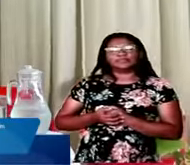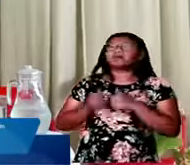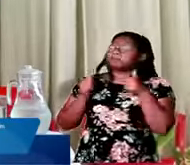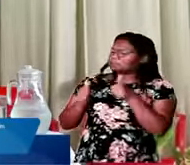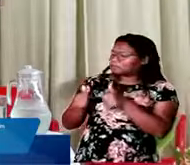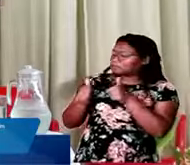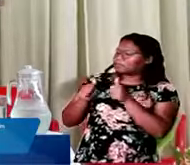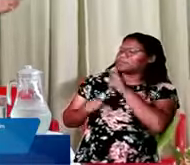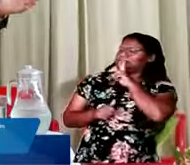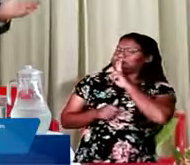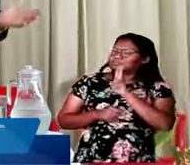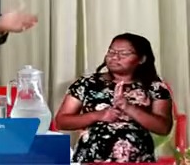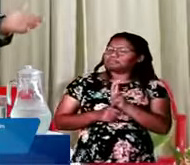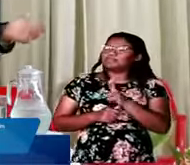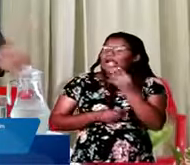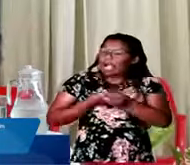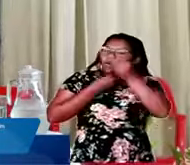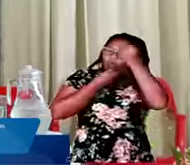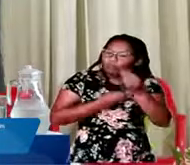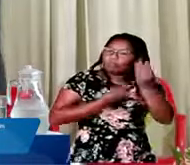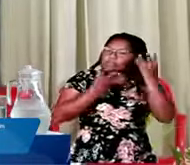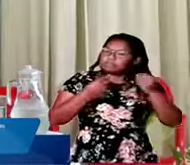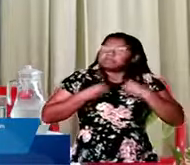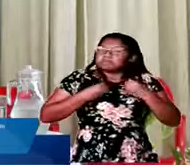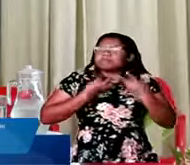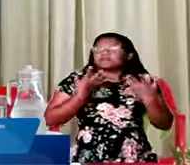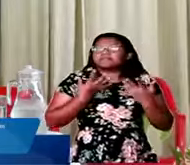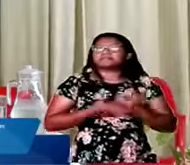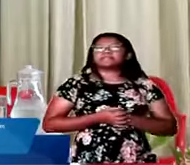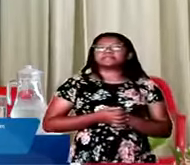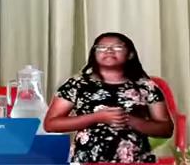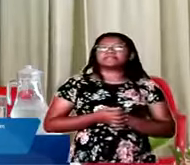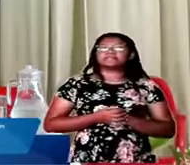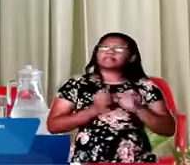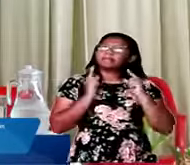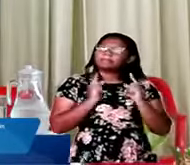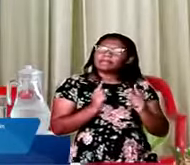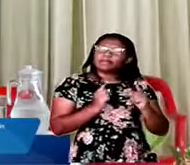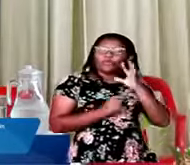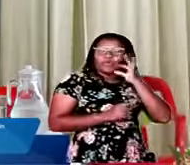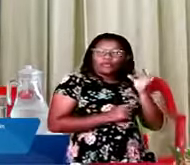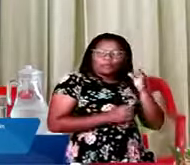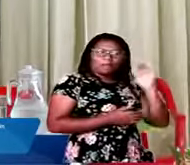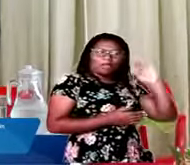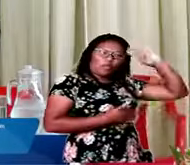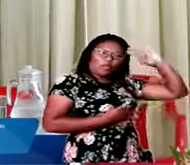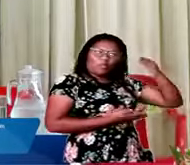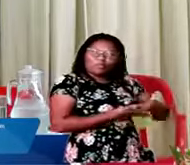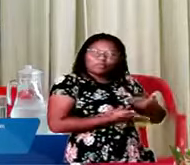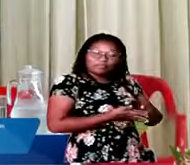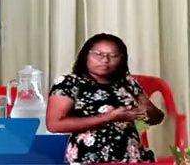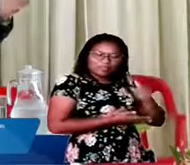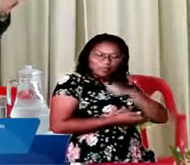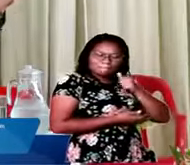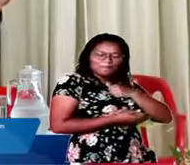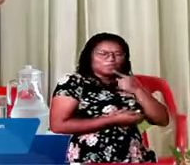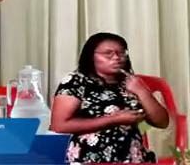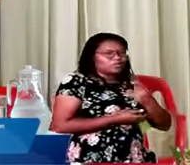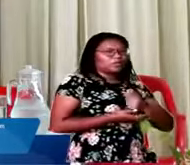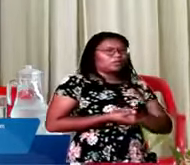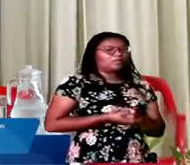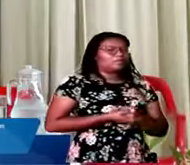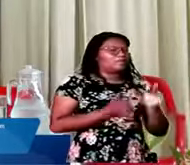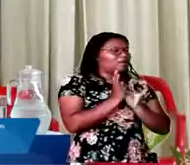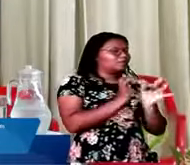Bien has respondido, haz esto y vivirás. Pero él, queriendo justificarse a sí mismo, dijo